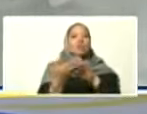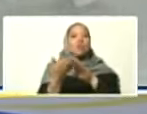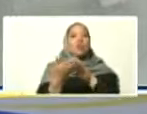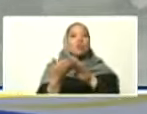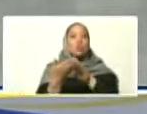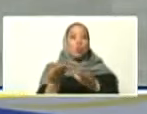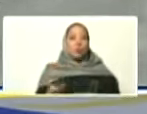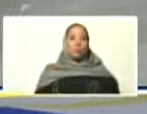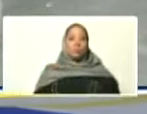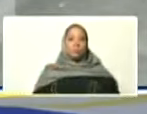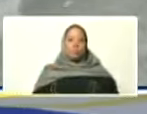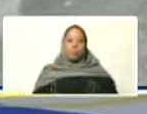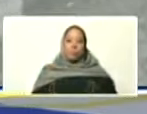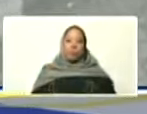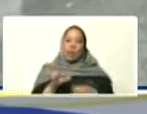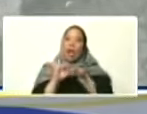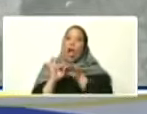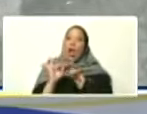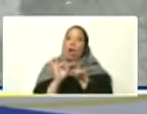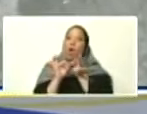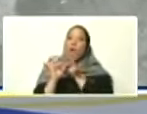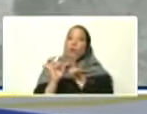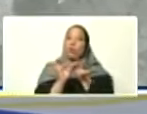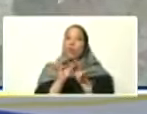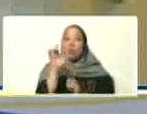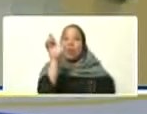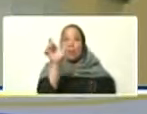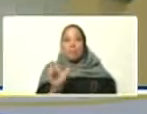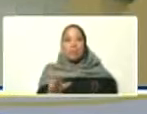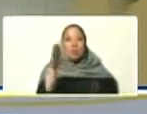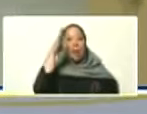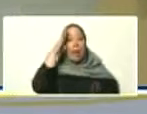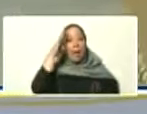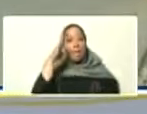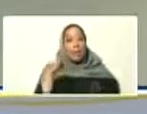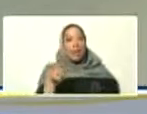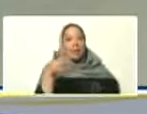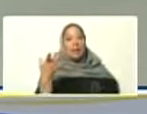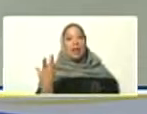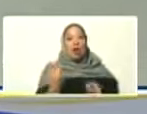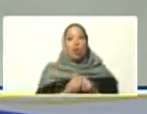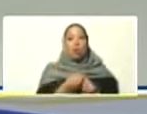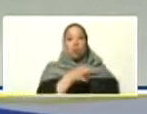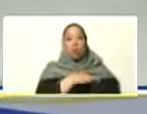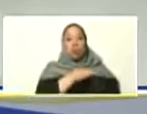Venezuela. Con la unión del poder popular y el poder militar sobre el terreno.